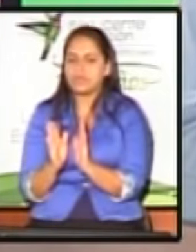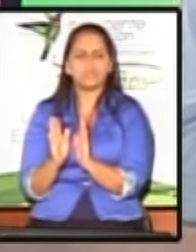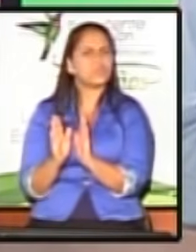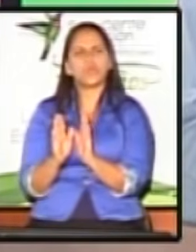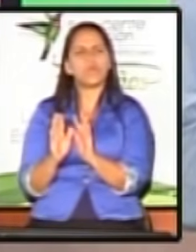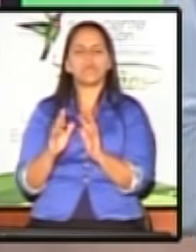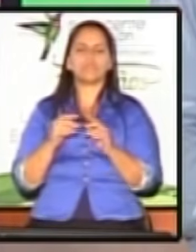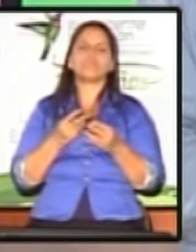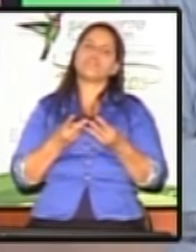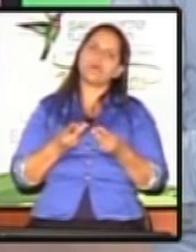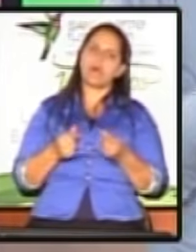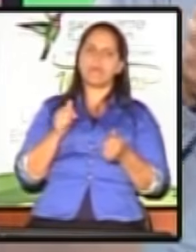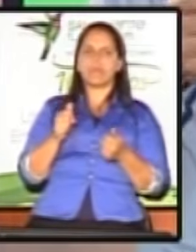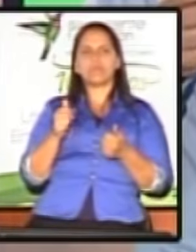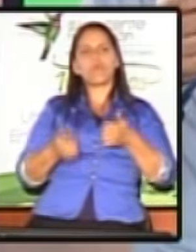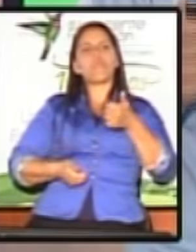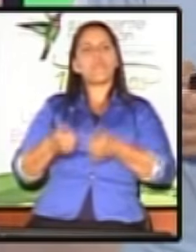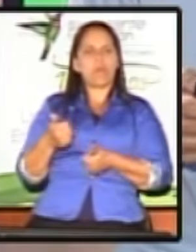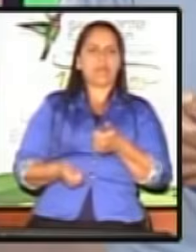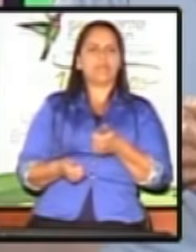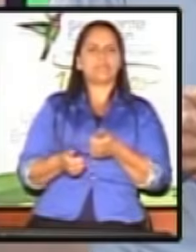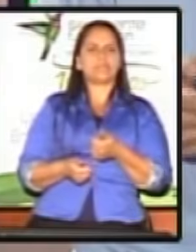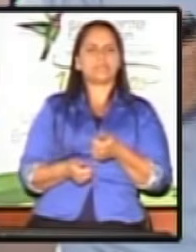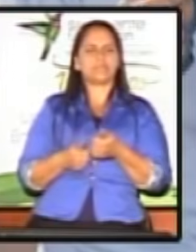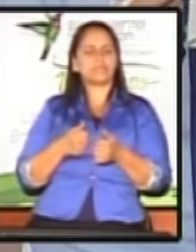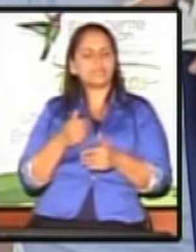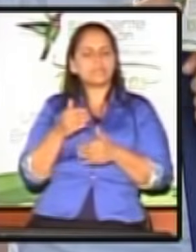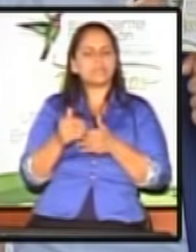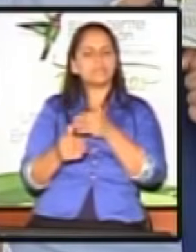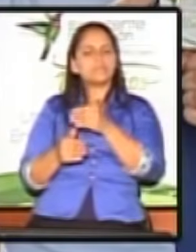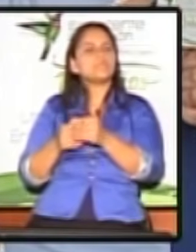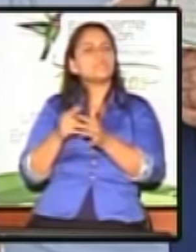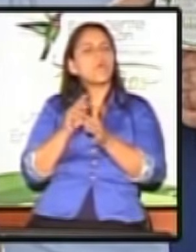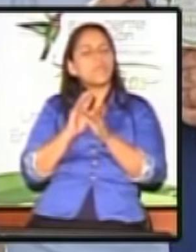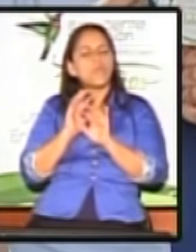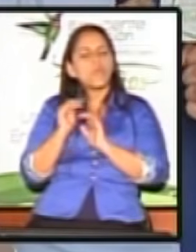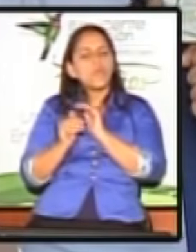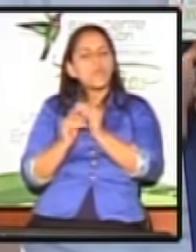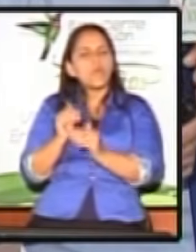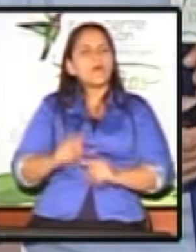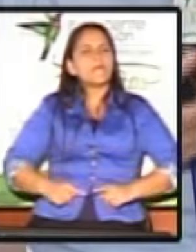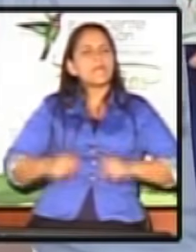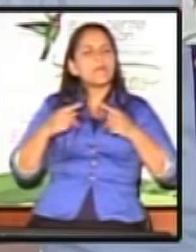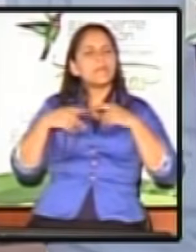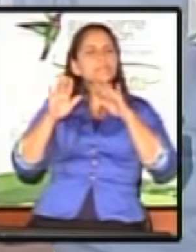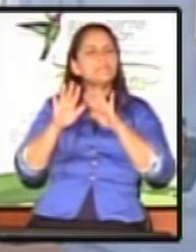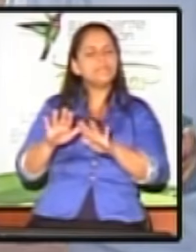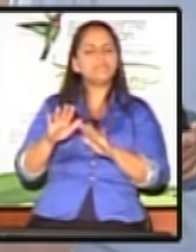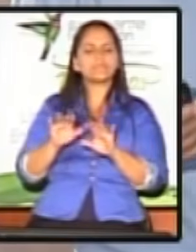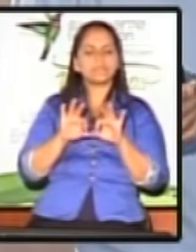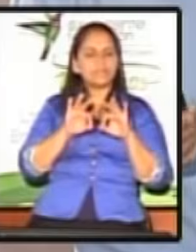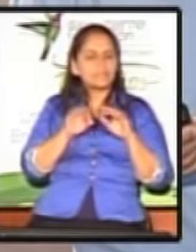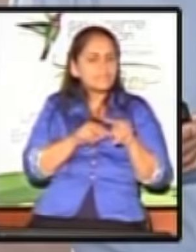agotar al otro cuidándolo. Y es ir mirando cómo es nuestro proceso vital, cómo es nuestra naturaleza en nuestra